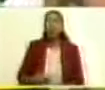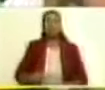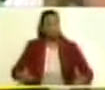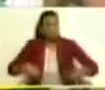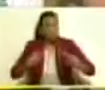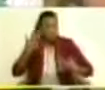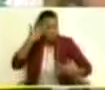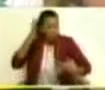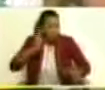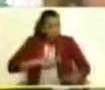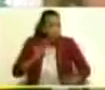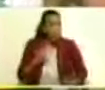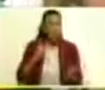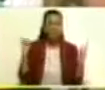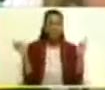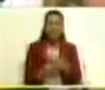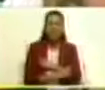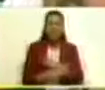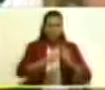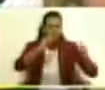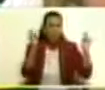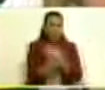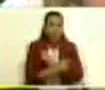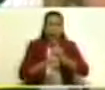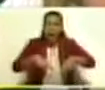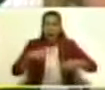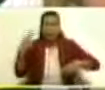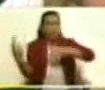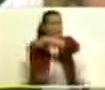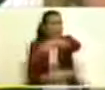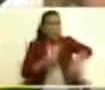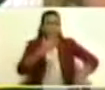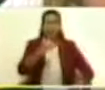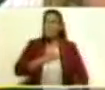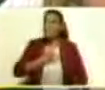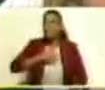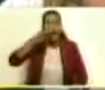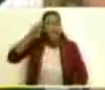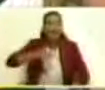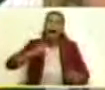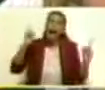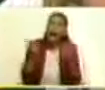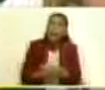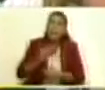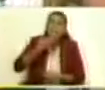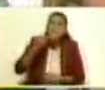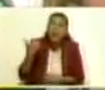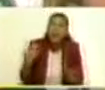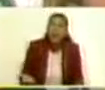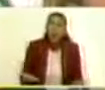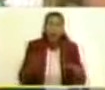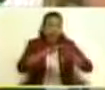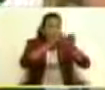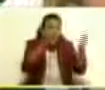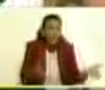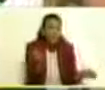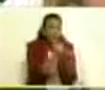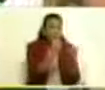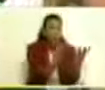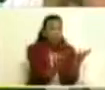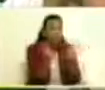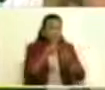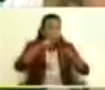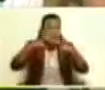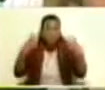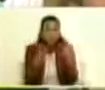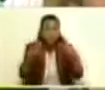innovar para transformar y revolucionar nuestra realidad. Estas mesas de trabajo, convocadas